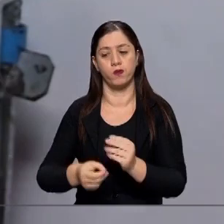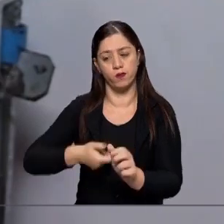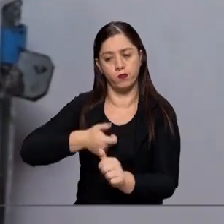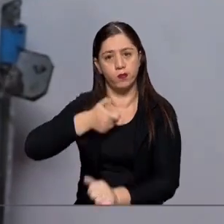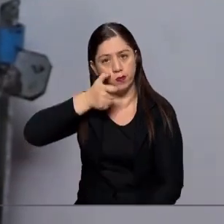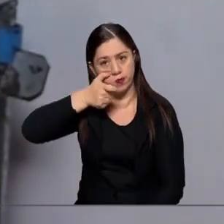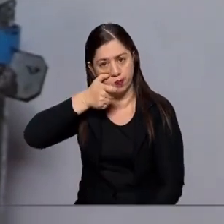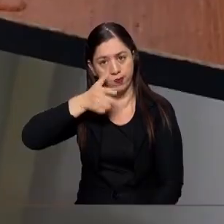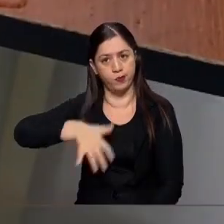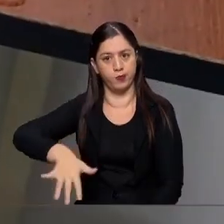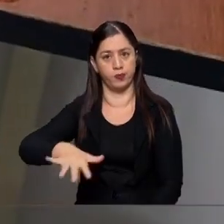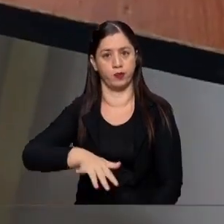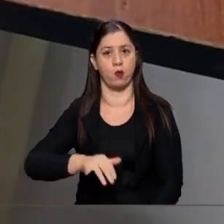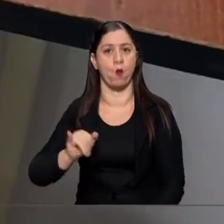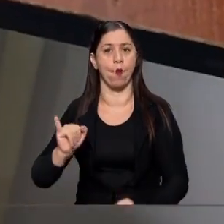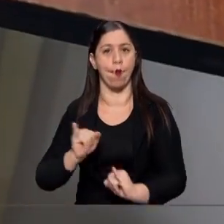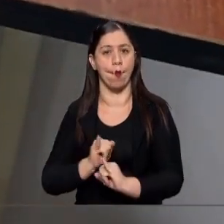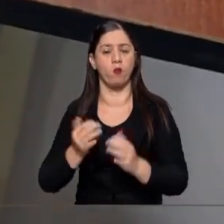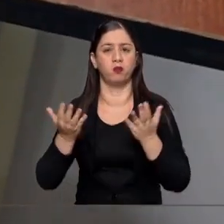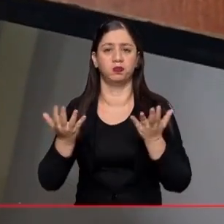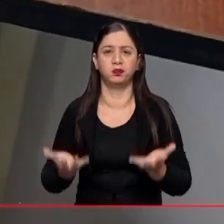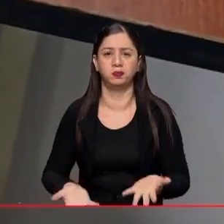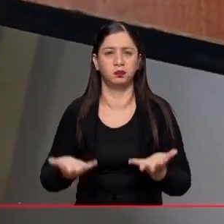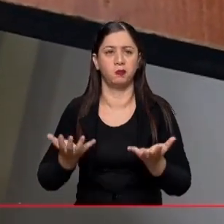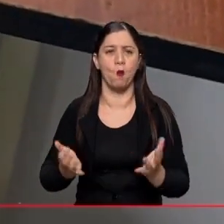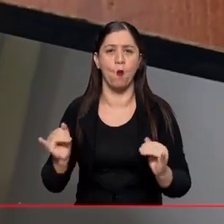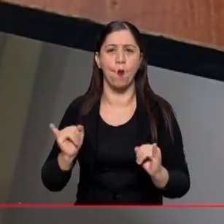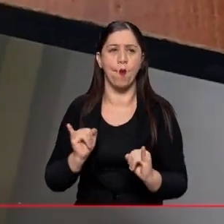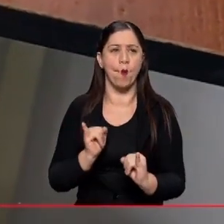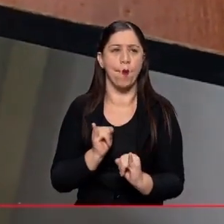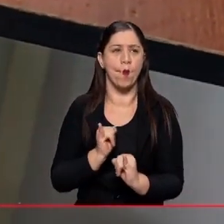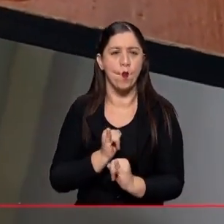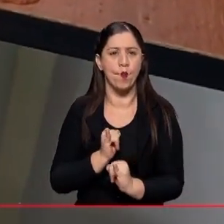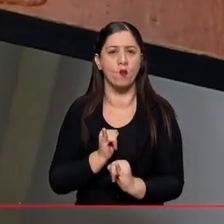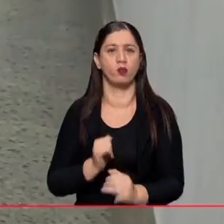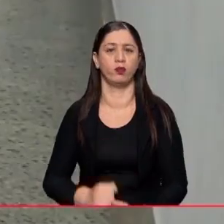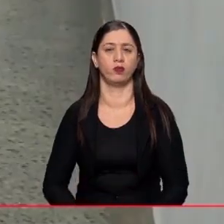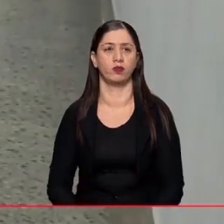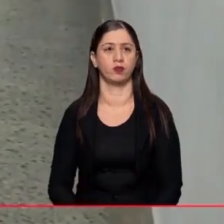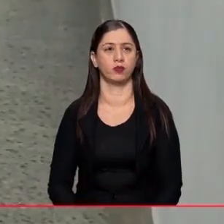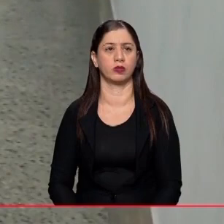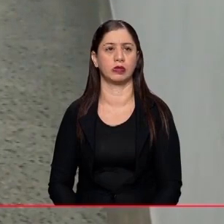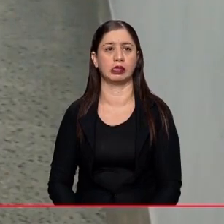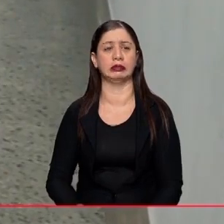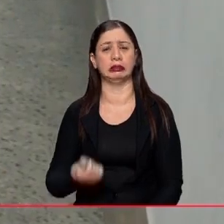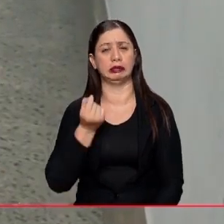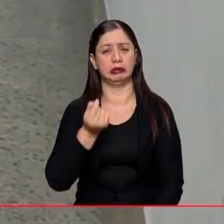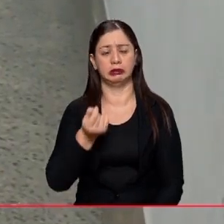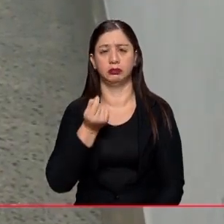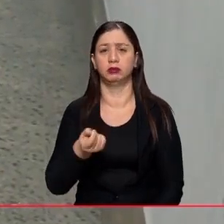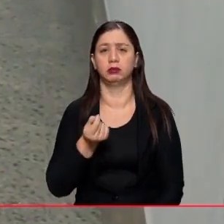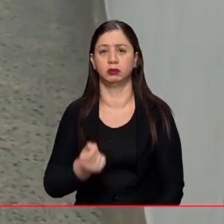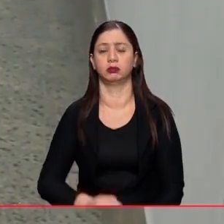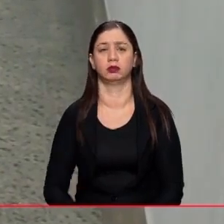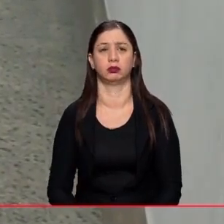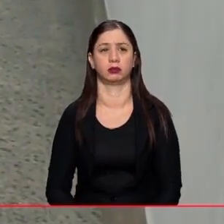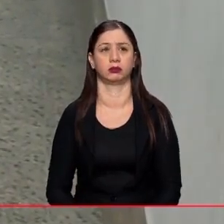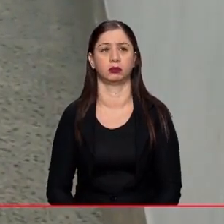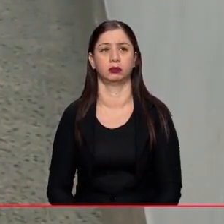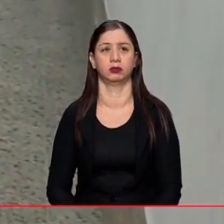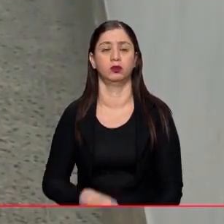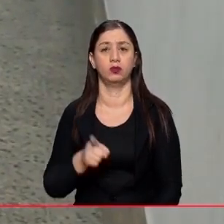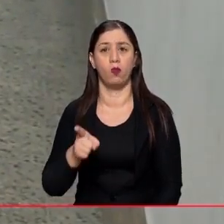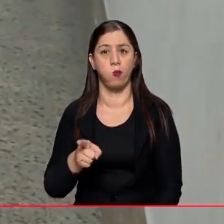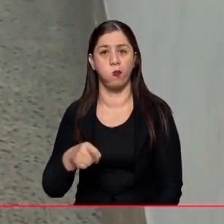al caso. Su peso correspondía a 7 kilos, es crítica, ellos solo